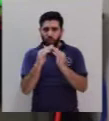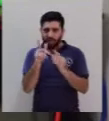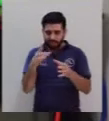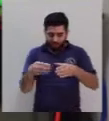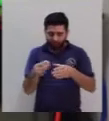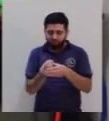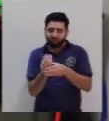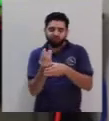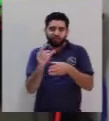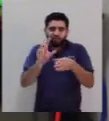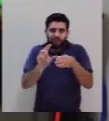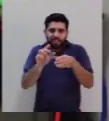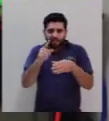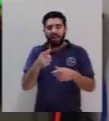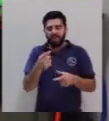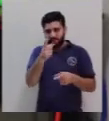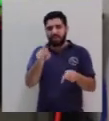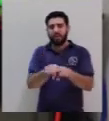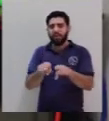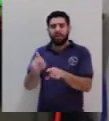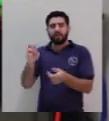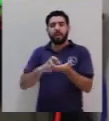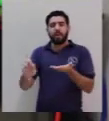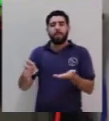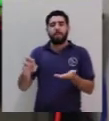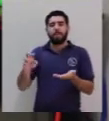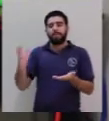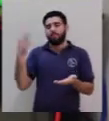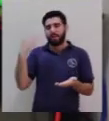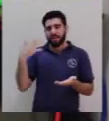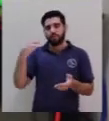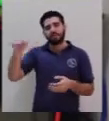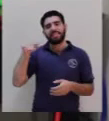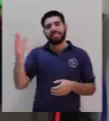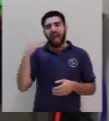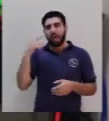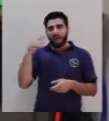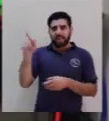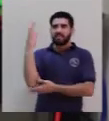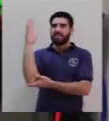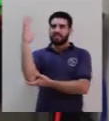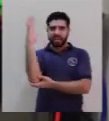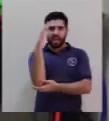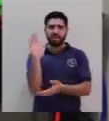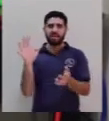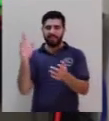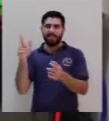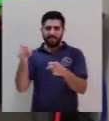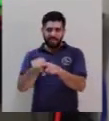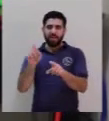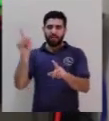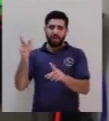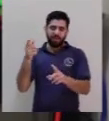normalmente en el oriente de nuestro Ajá. país. Ahora, aquí, esta es la